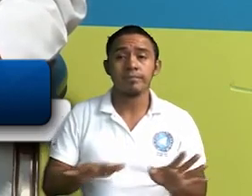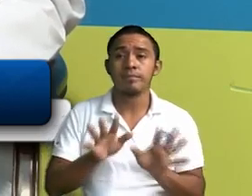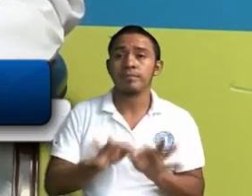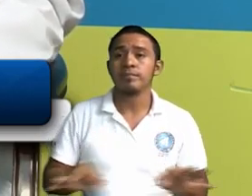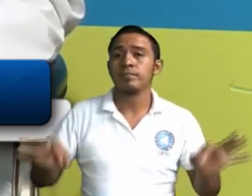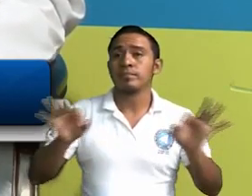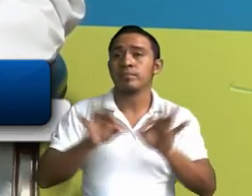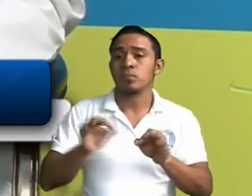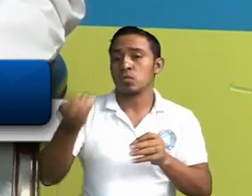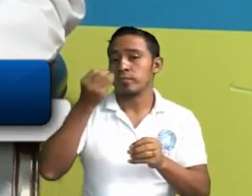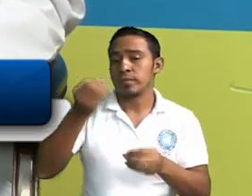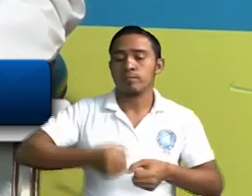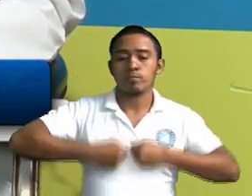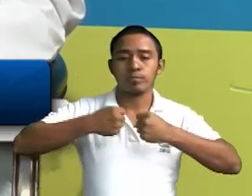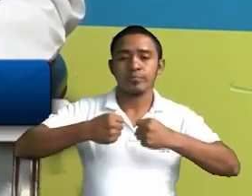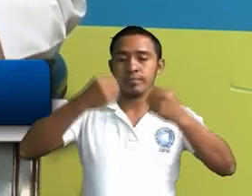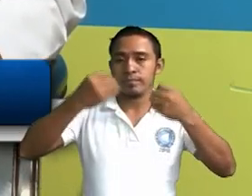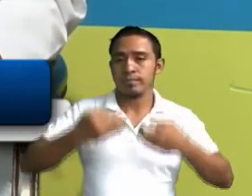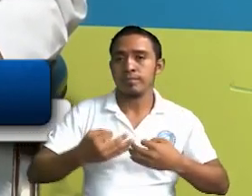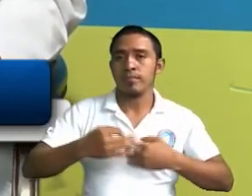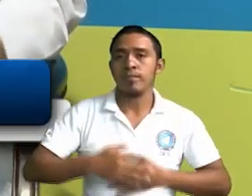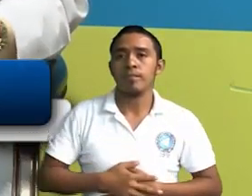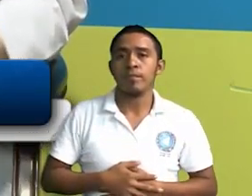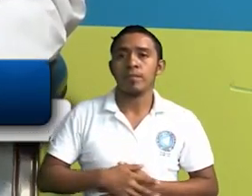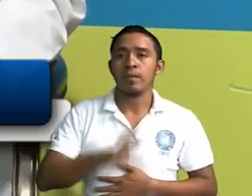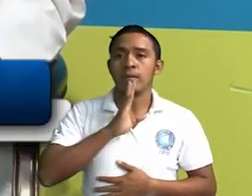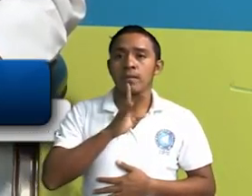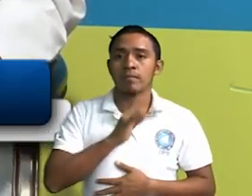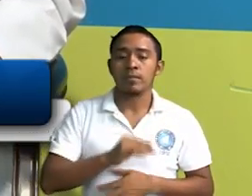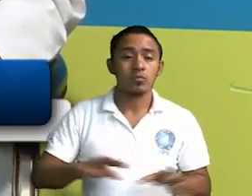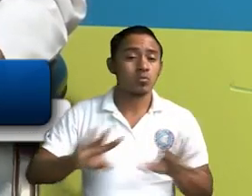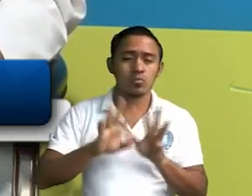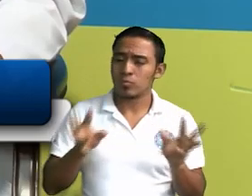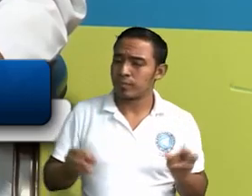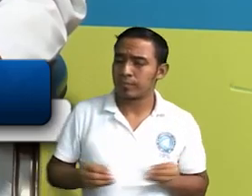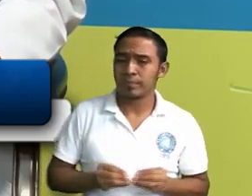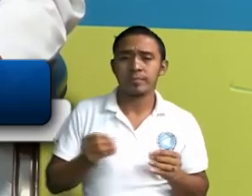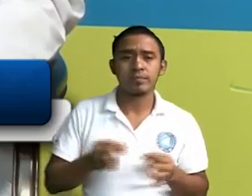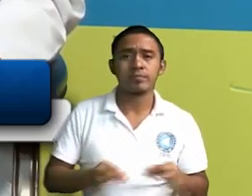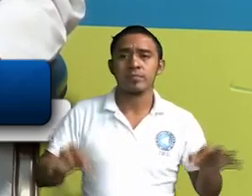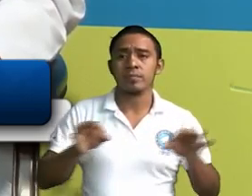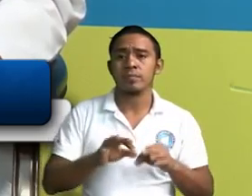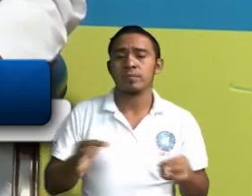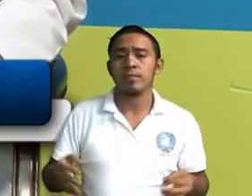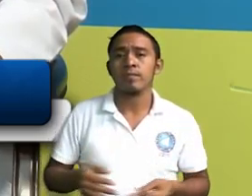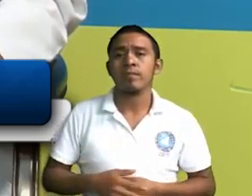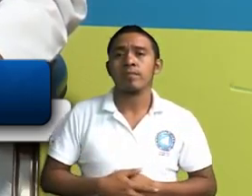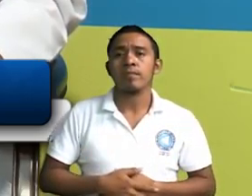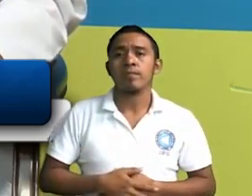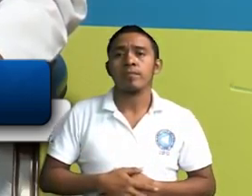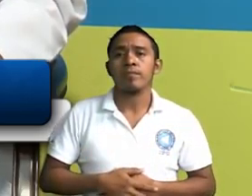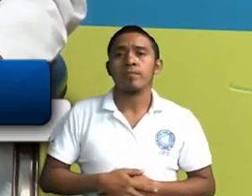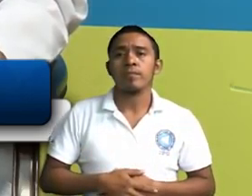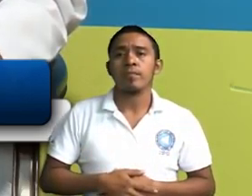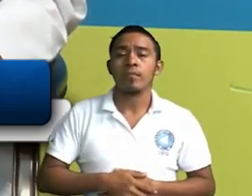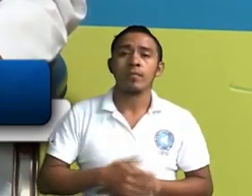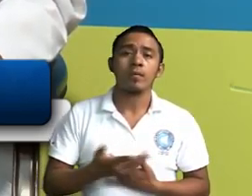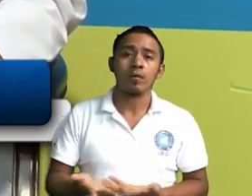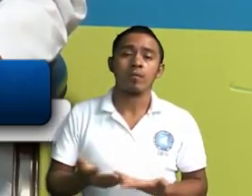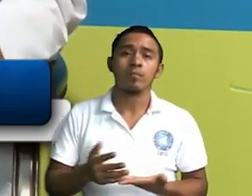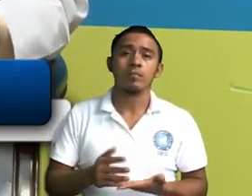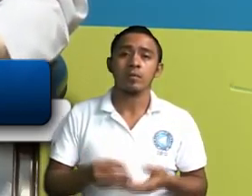importante la nutrición también por eso hablábamos de un manejo integral la nutrición tiene mucho que ver como le decía